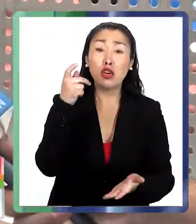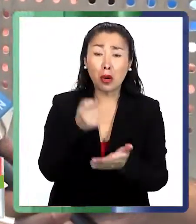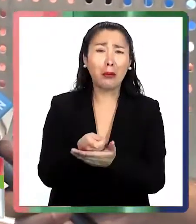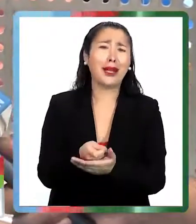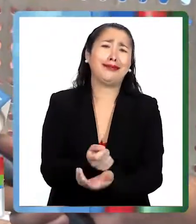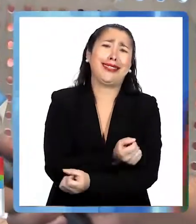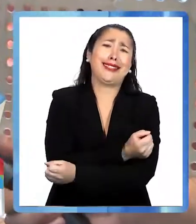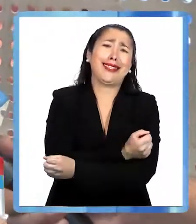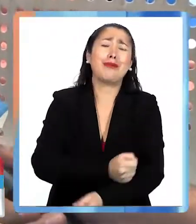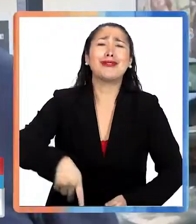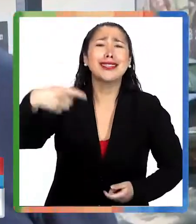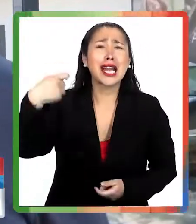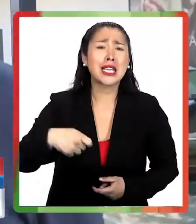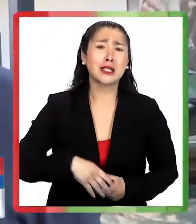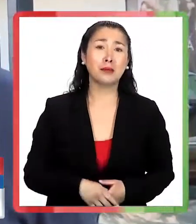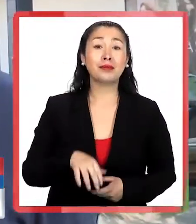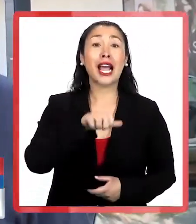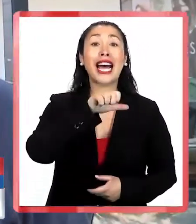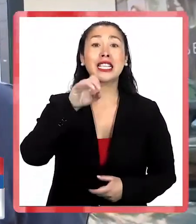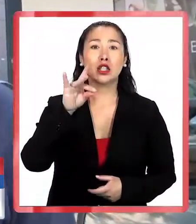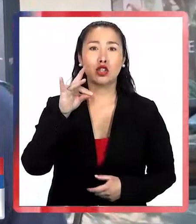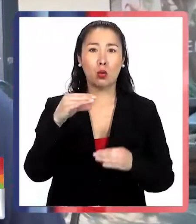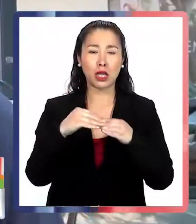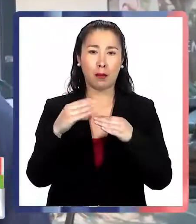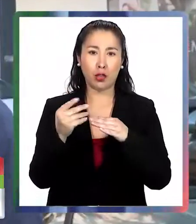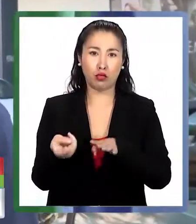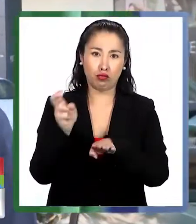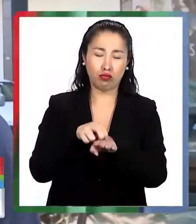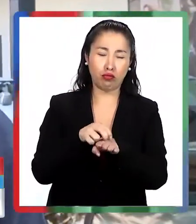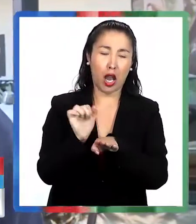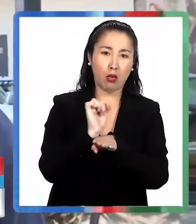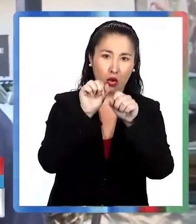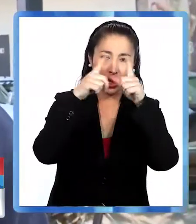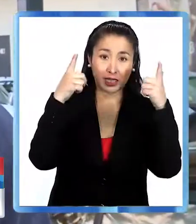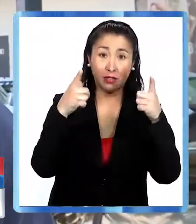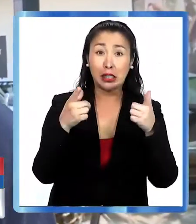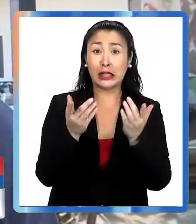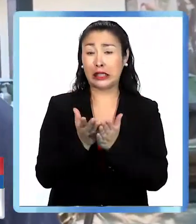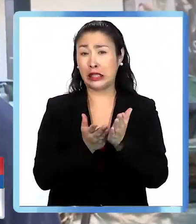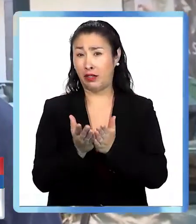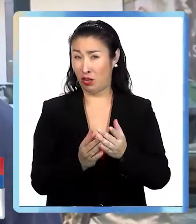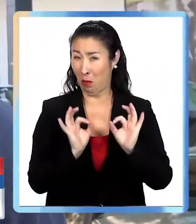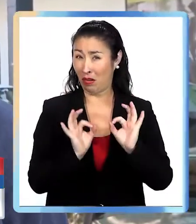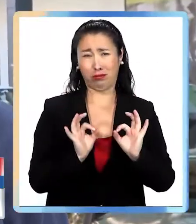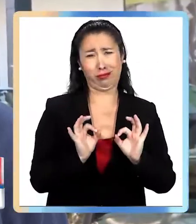comprar. Está todo carísimo. A 6.50. Y digamos, el servicio está más o menos nomás.